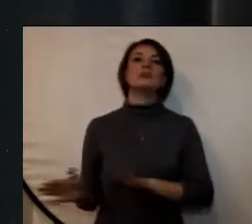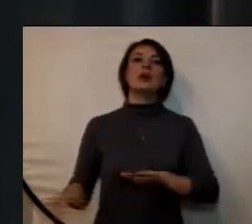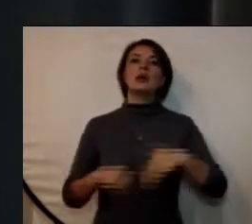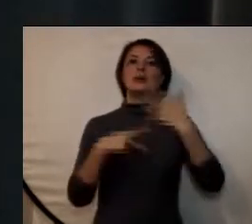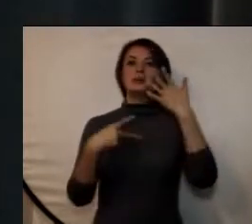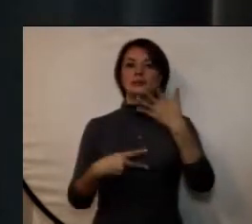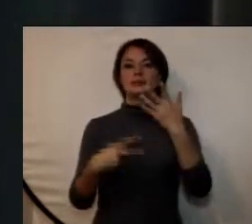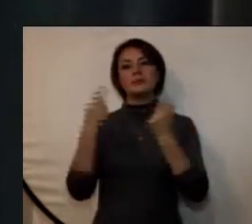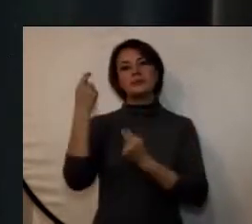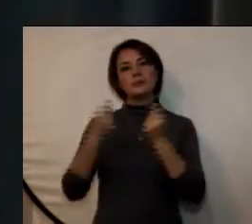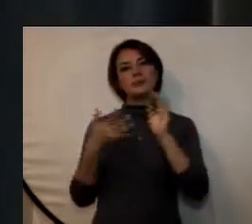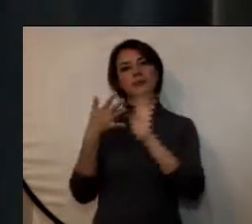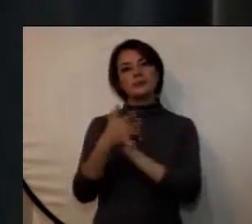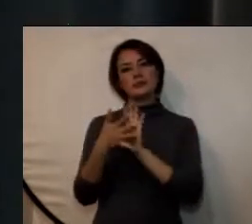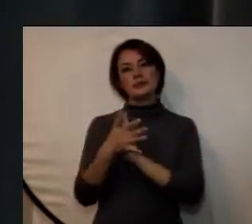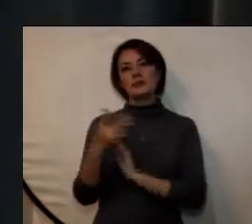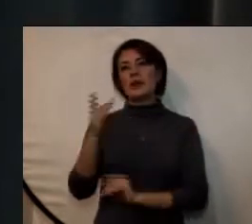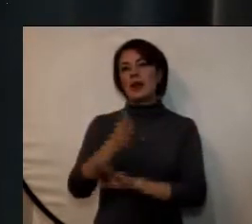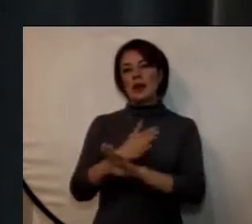Gracias.